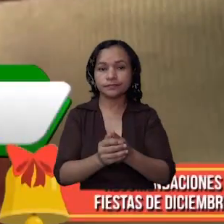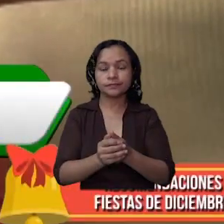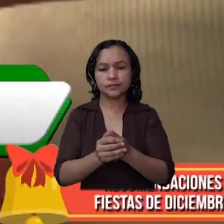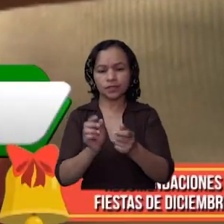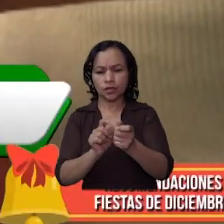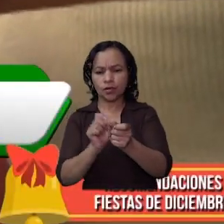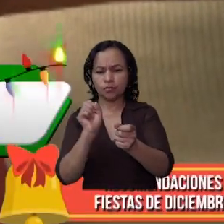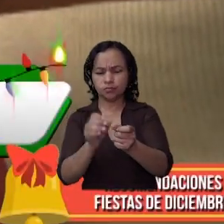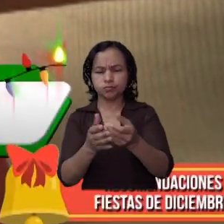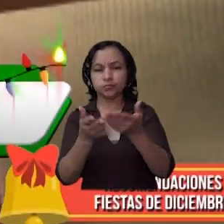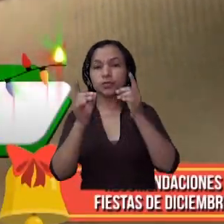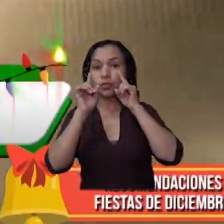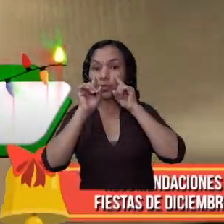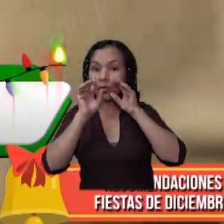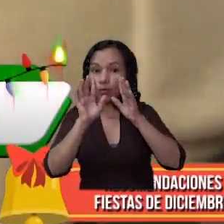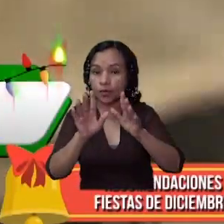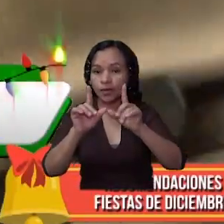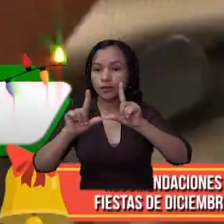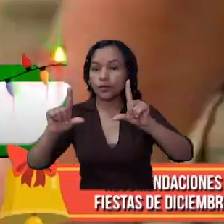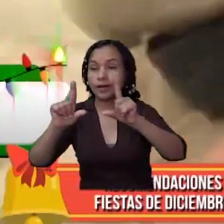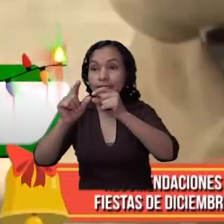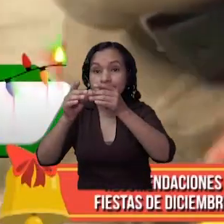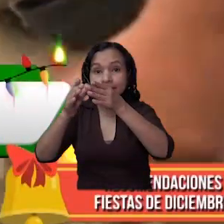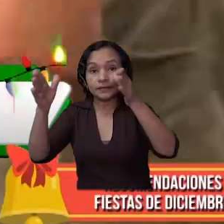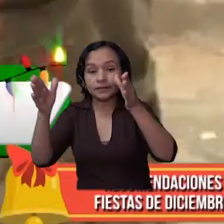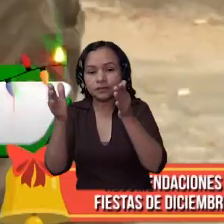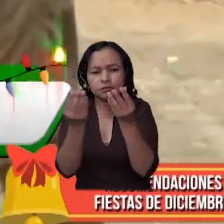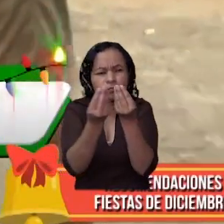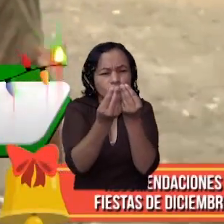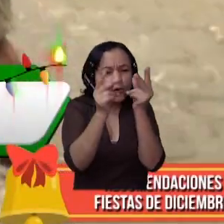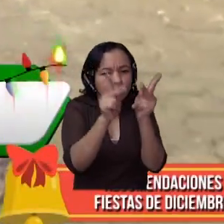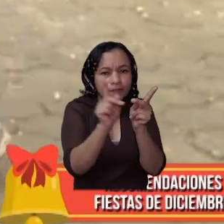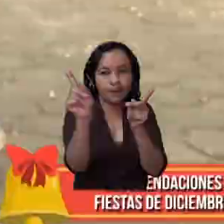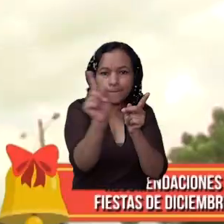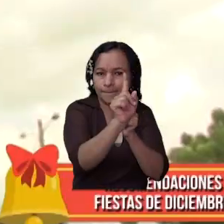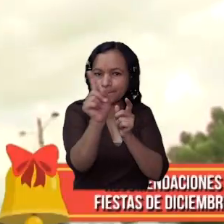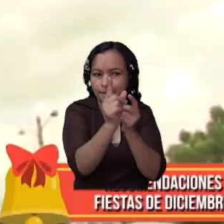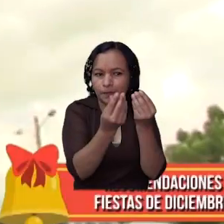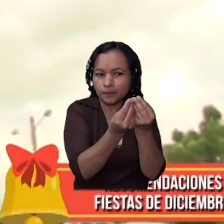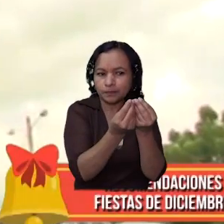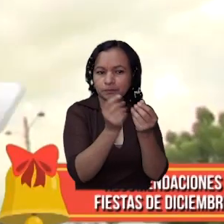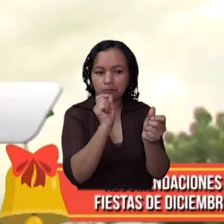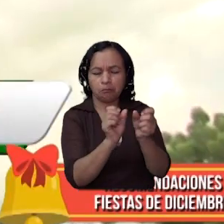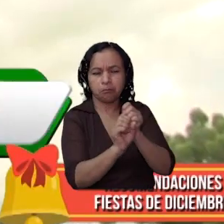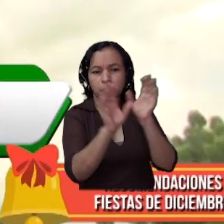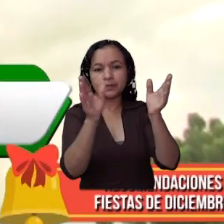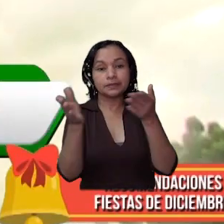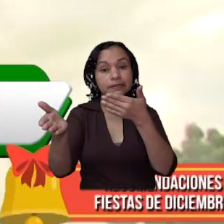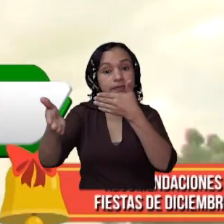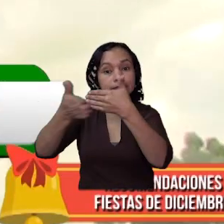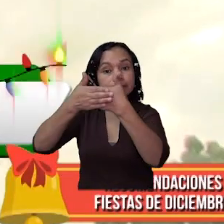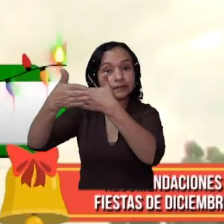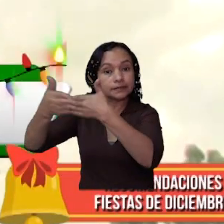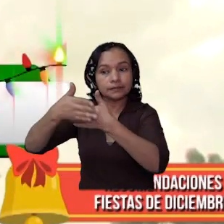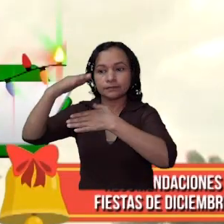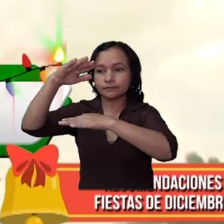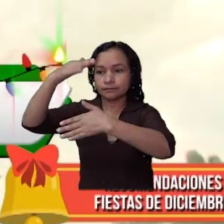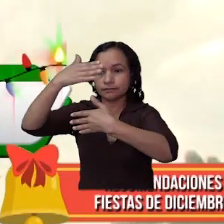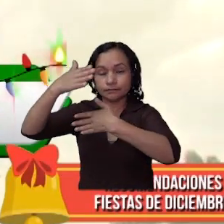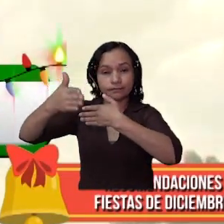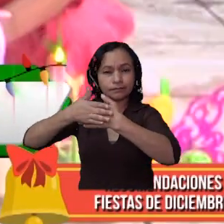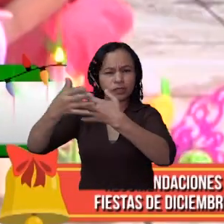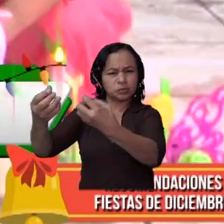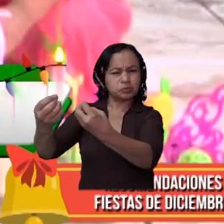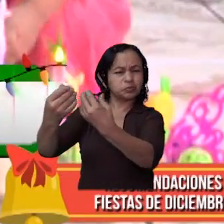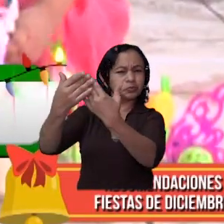manipular pólvora, asegúrese de hacerlo en lugares abiertos y menos concurrido por personas. Cierre puertas y ventanas para evitar que el desvío